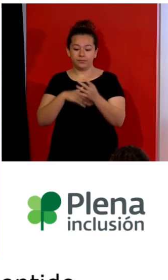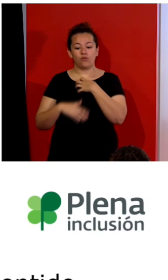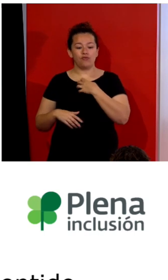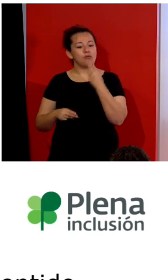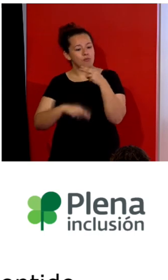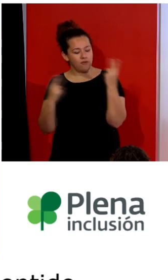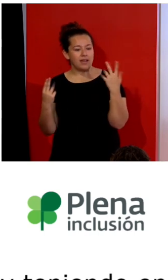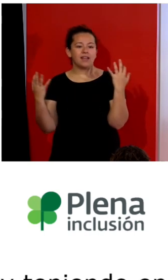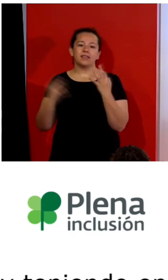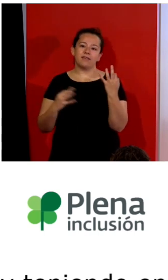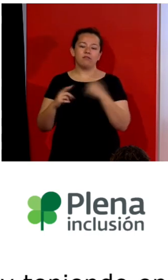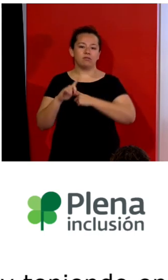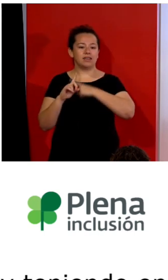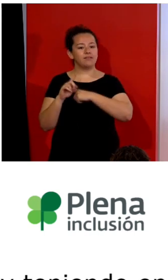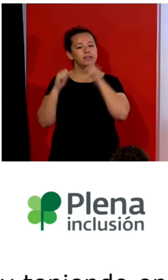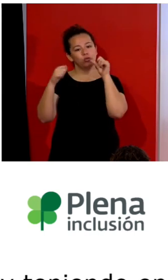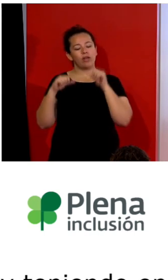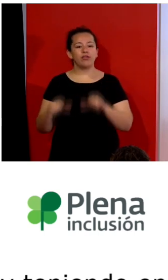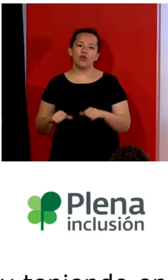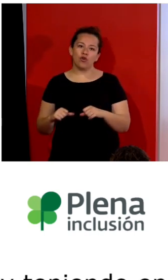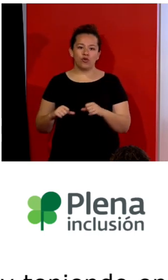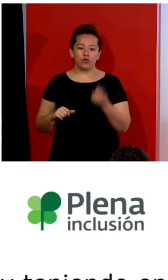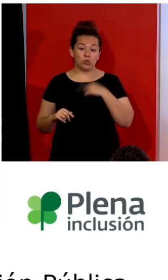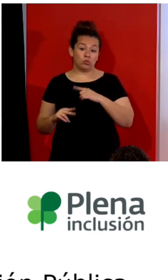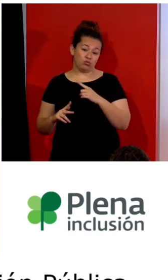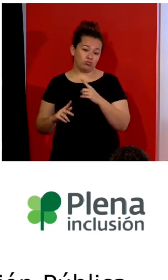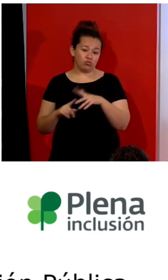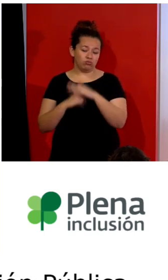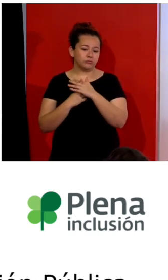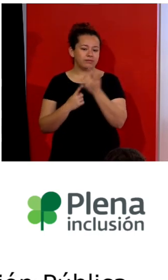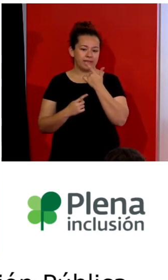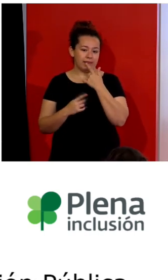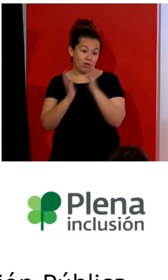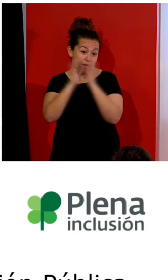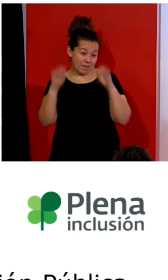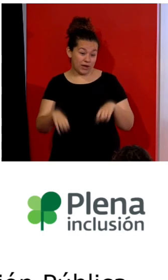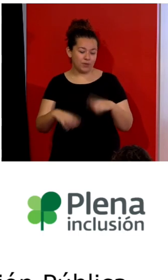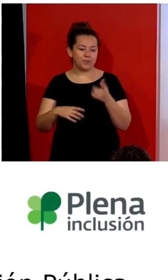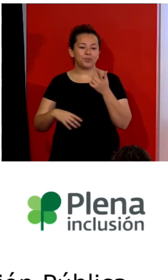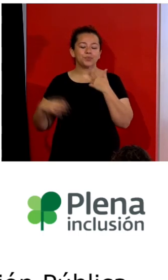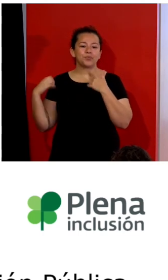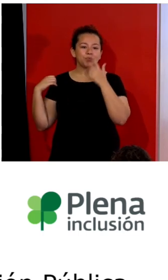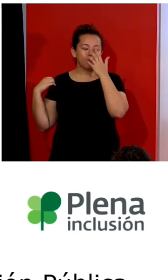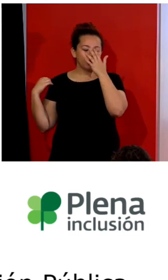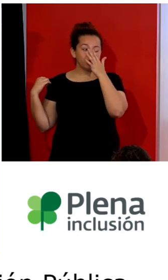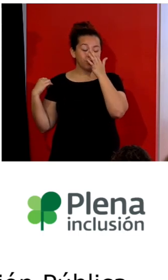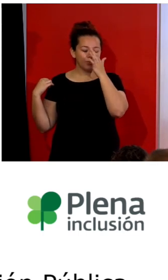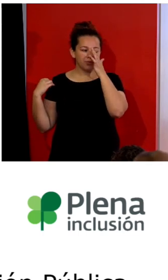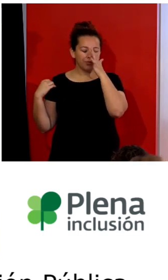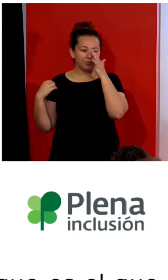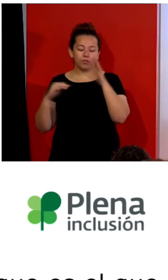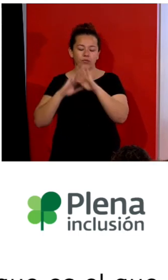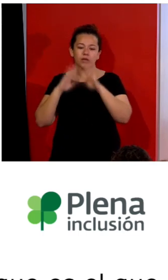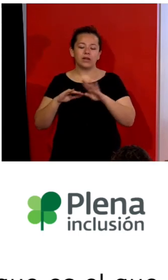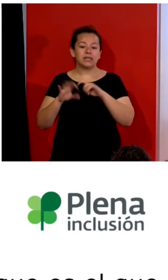pública hay que tener un nivel de titulación, que en nuestro caso es el que dice el convenio, se optó por convocar las plazas en